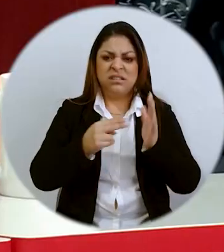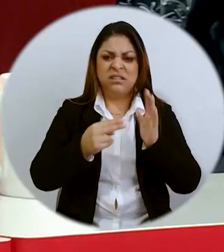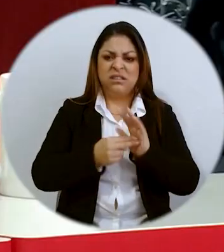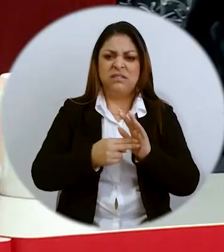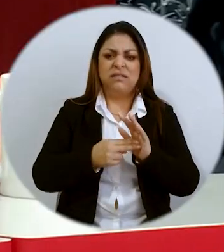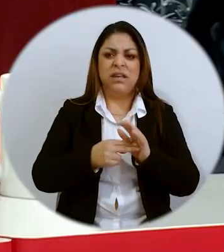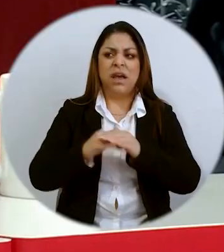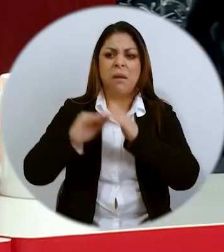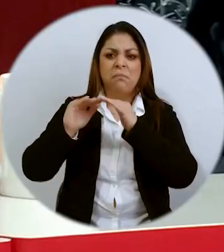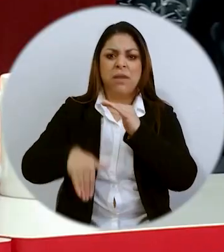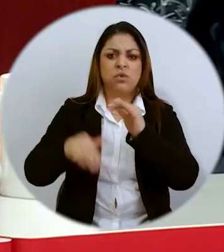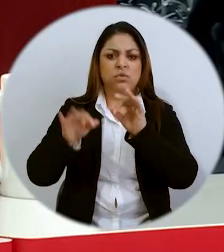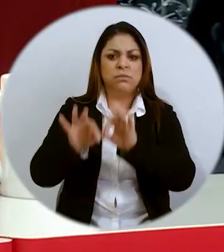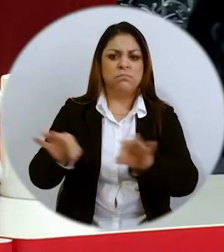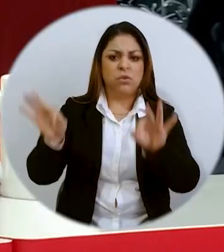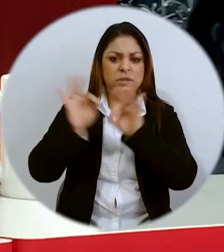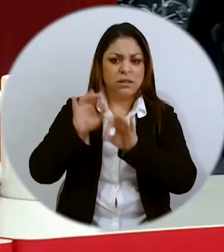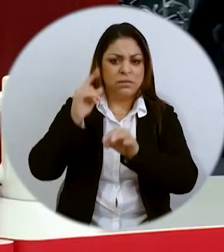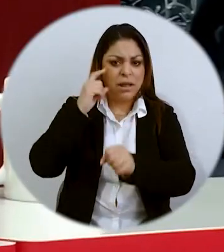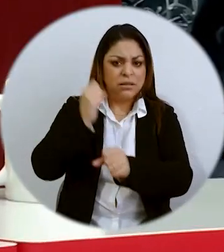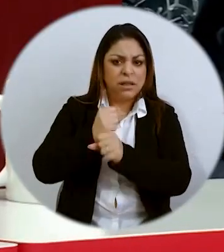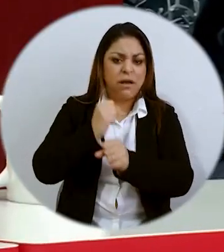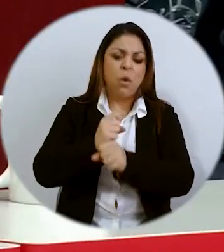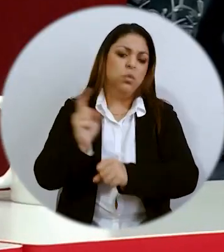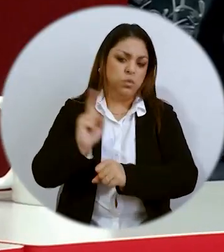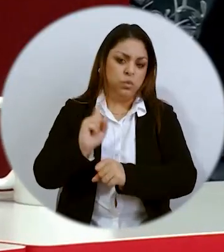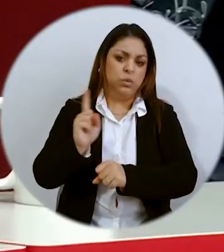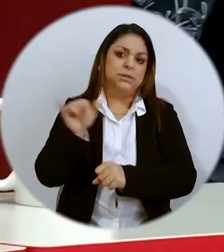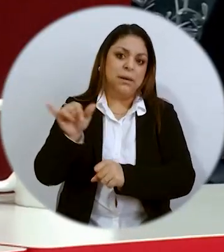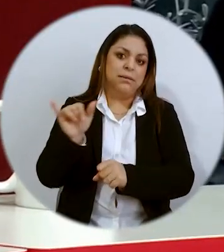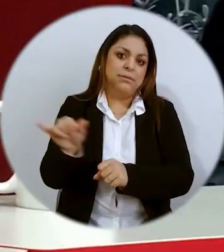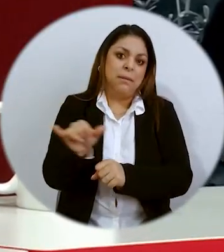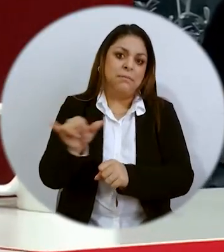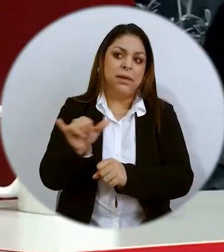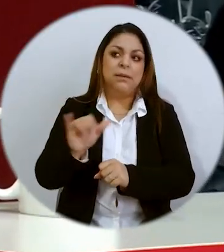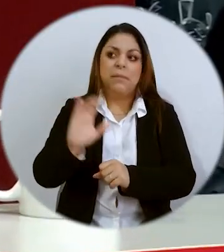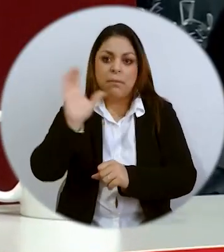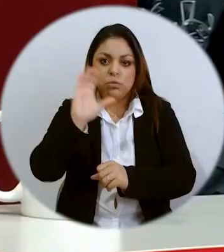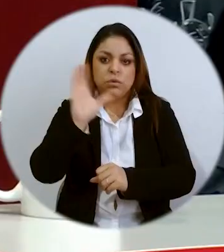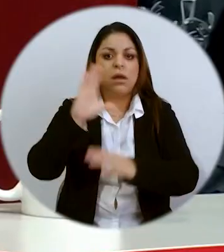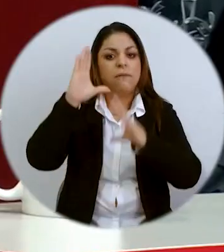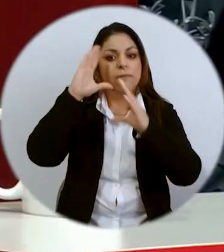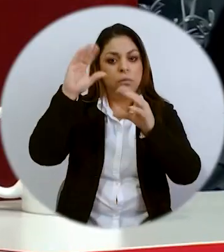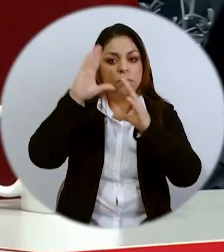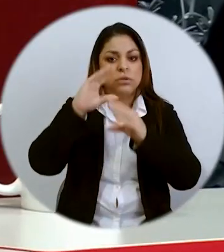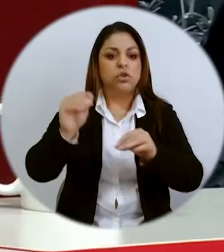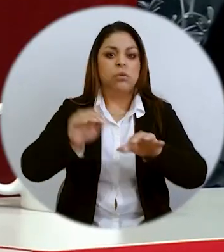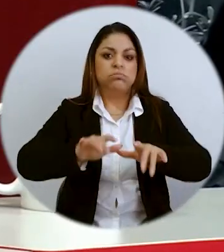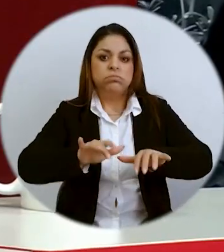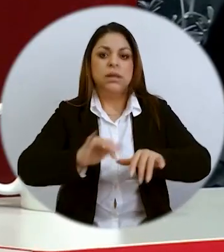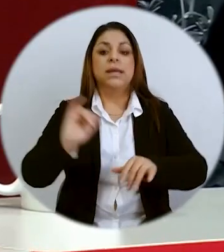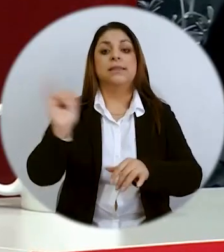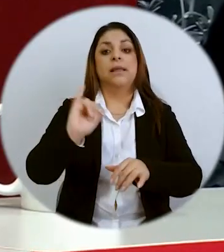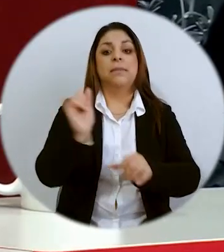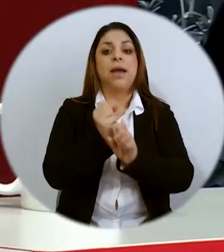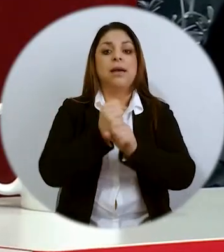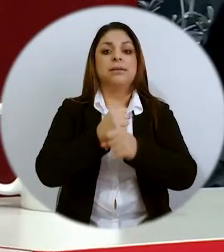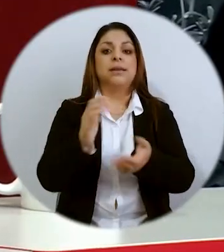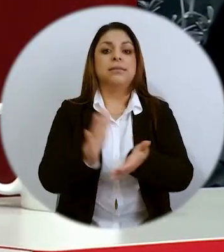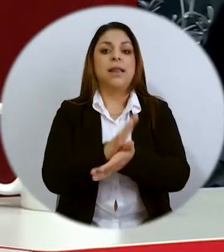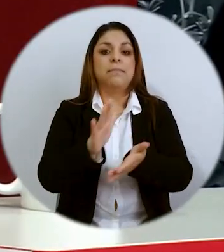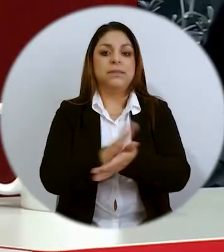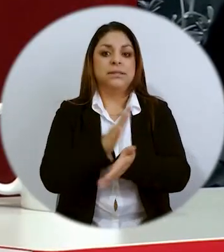menos importante el uso que se da para el trabajo y para la búsqueda de información, así como para hacer